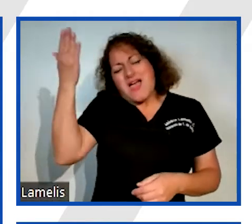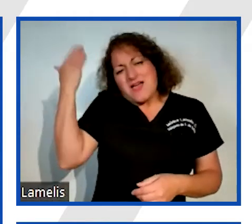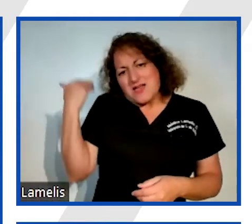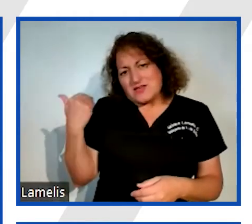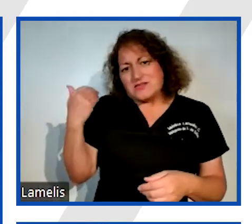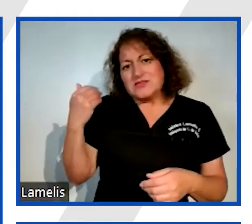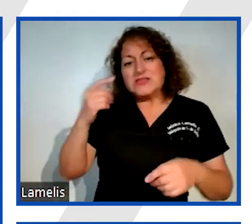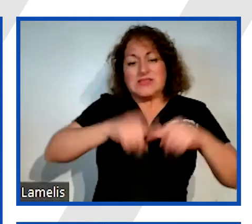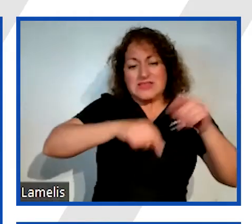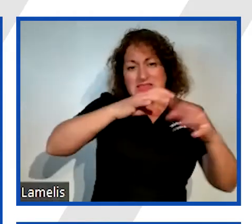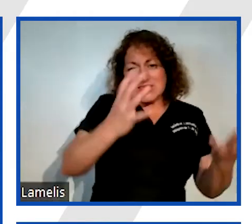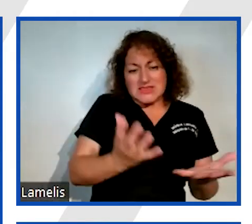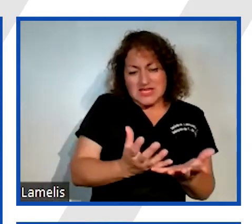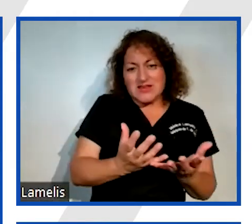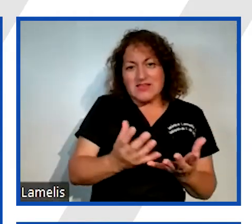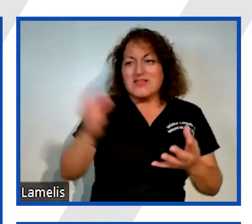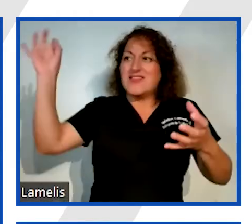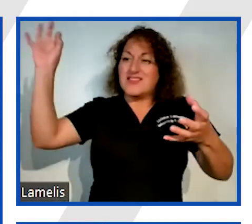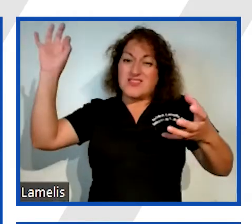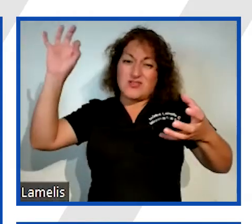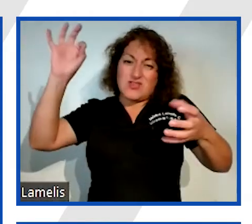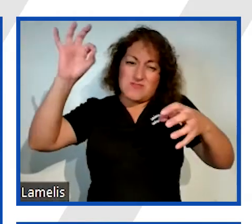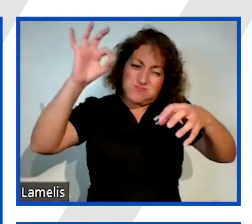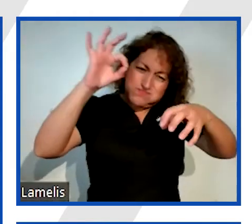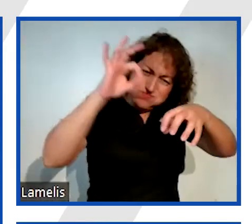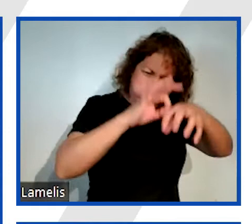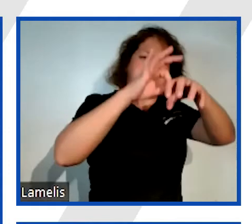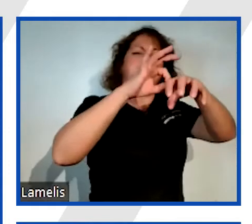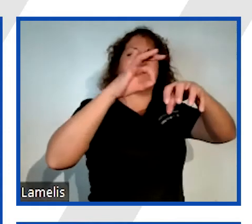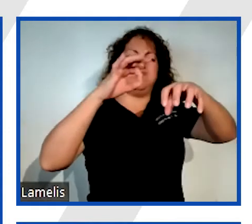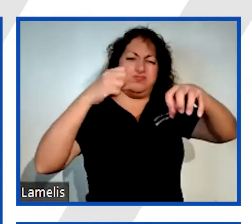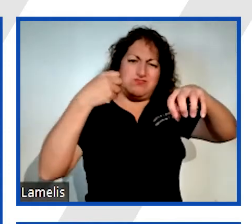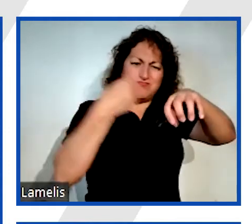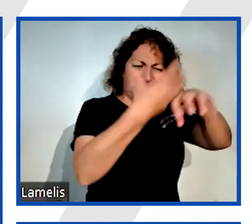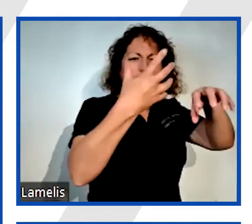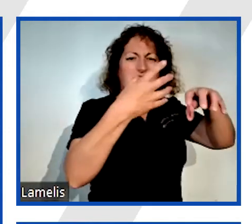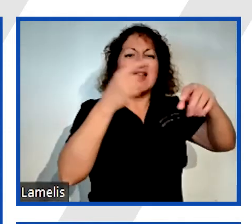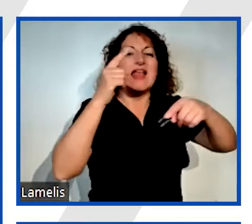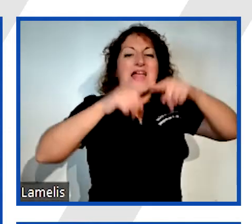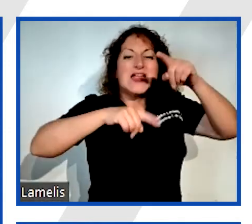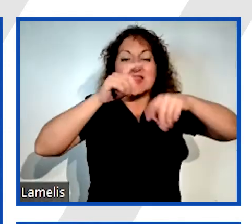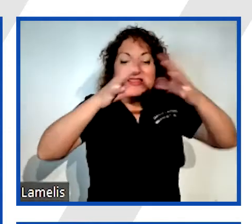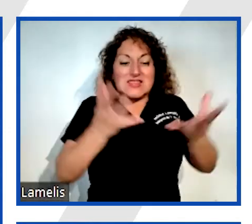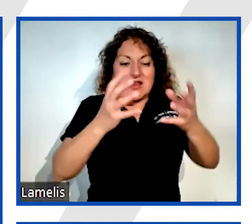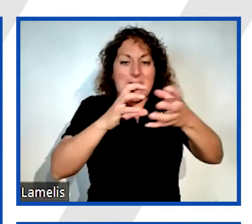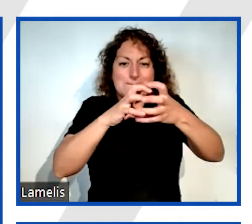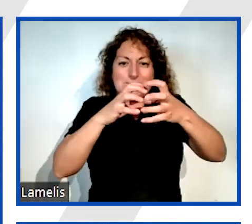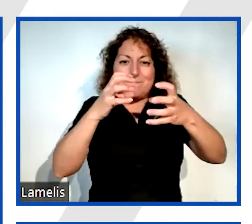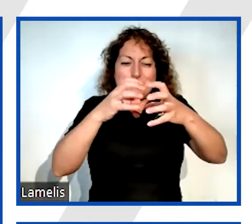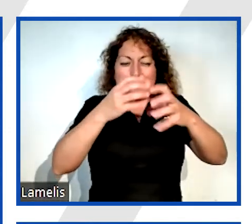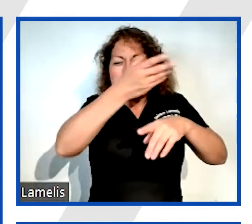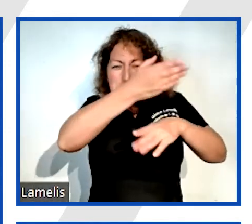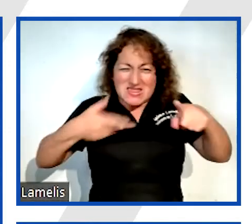entre la tierra y un asteroide que venía pasando chocó partido por la mitad prácticamente la tierra y